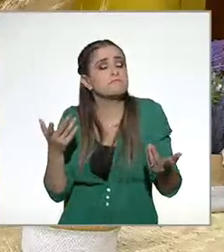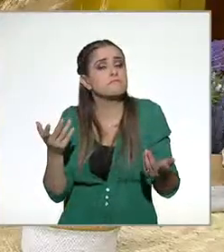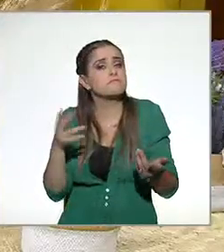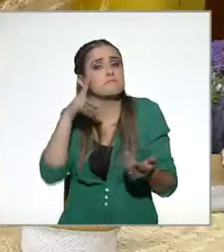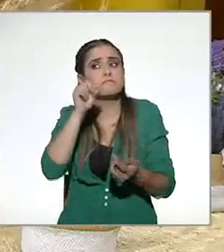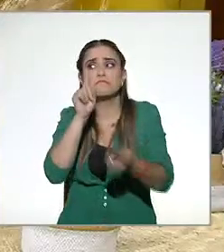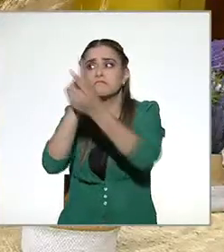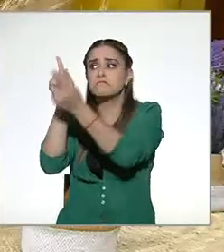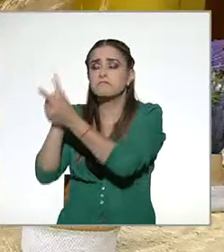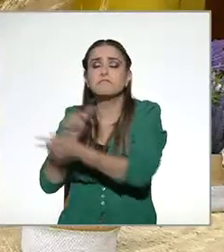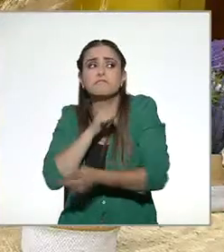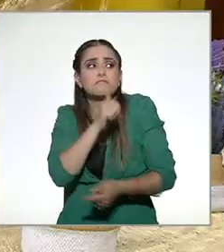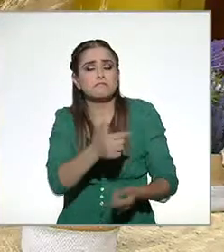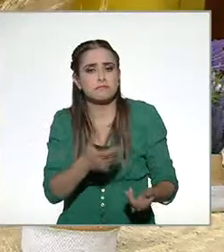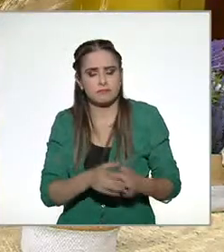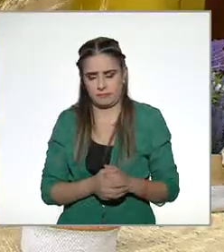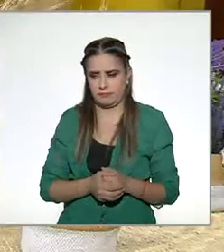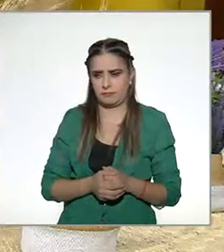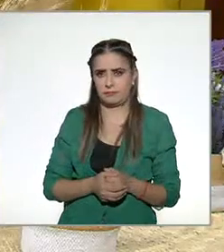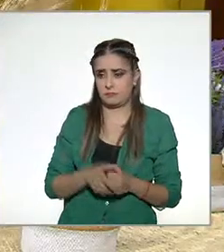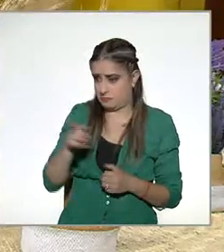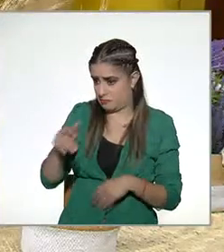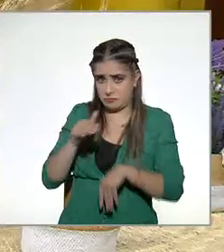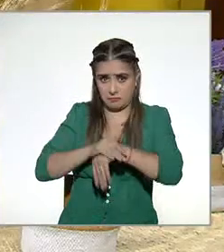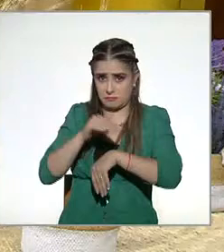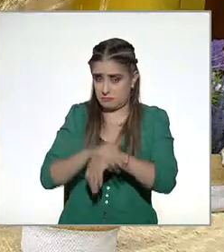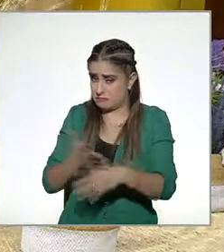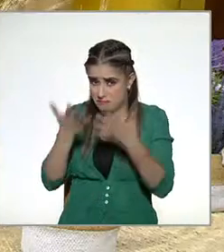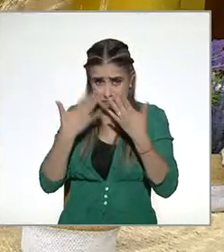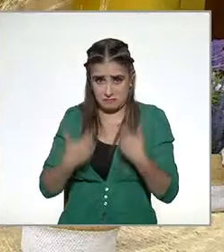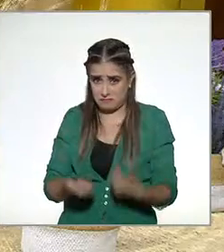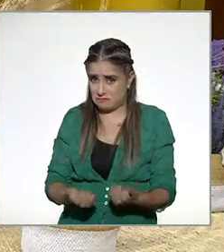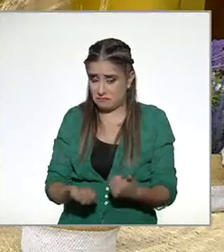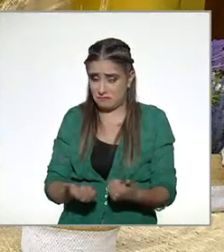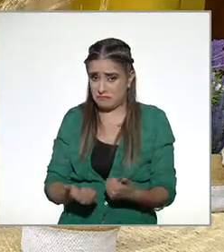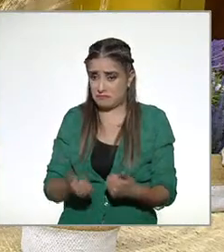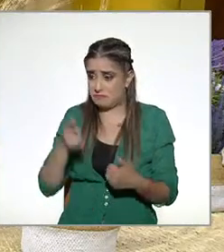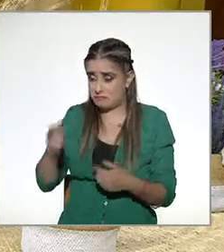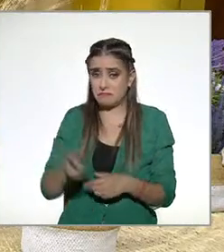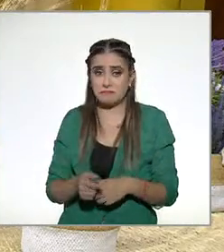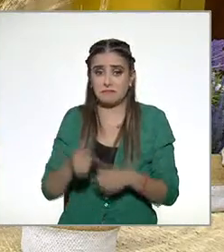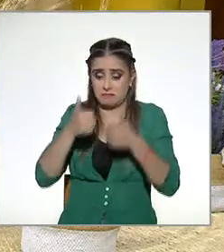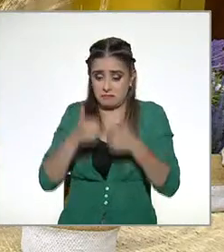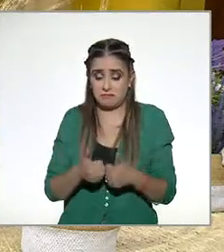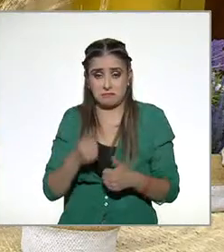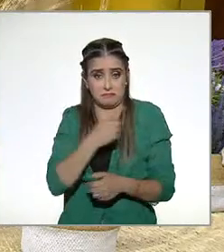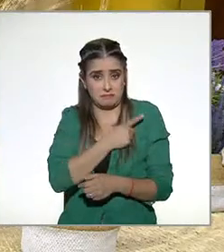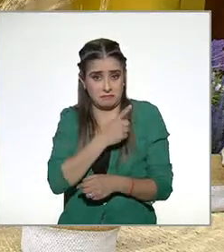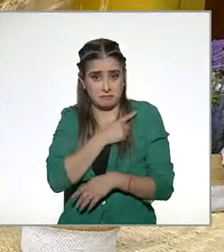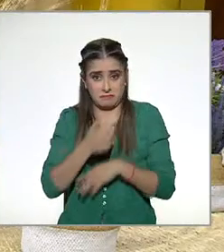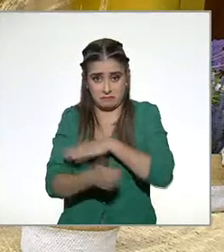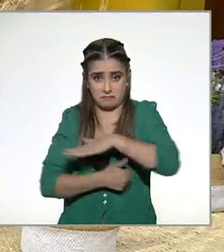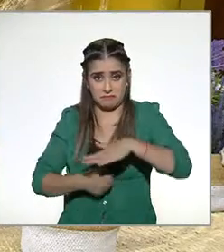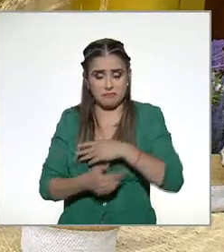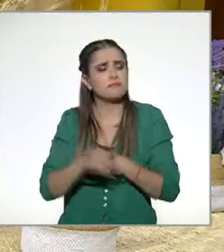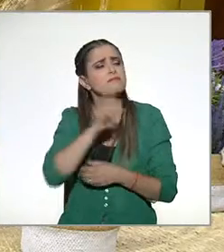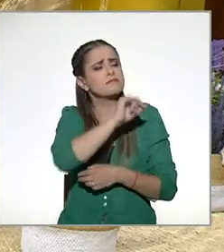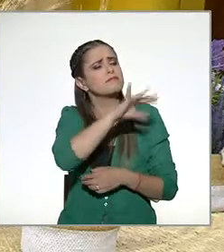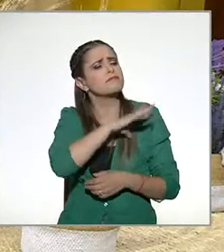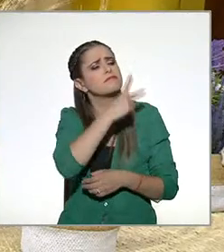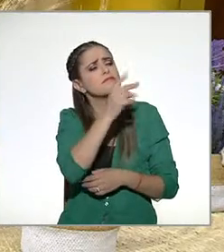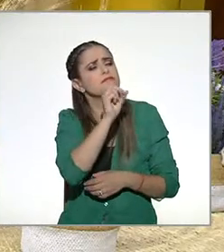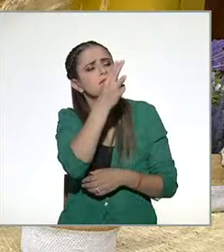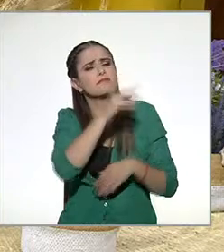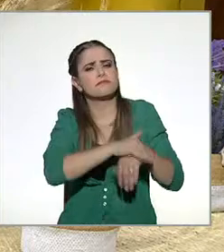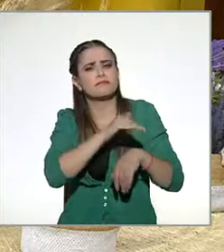socializando, yo digo, a ver, entonces no tiene amigos, o sea, se pasa en el salón, así, no, bueno, sí tiene dos o tres,